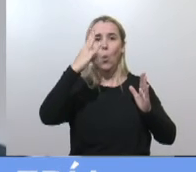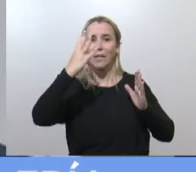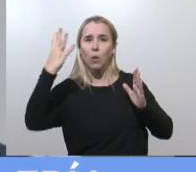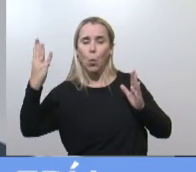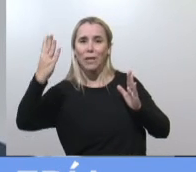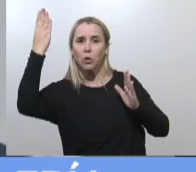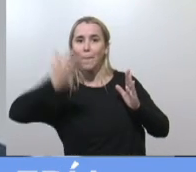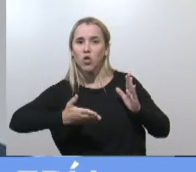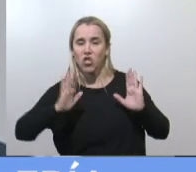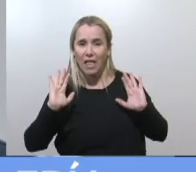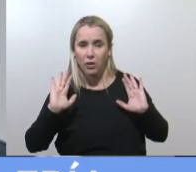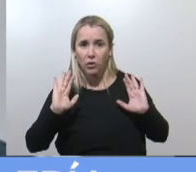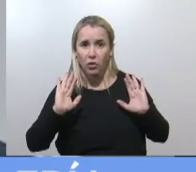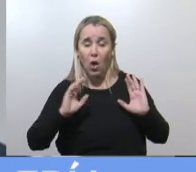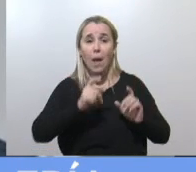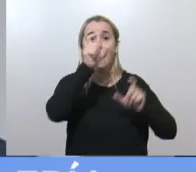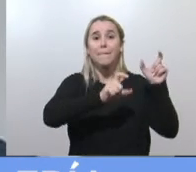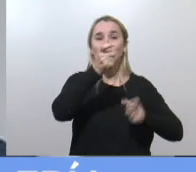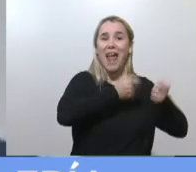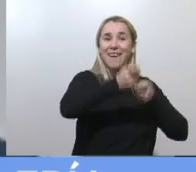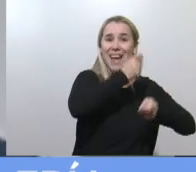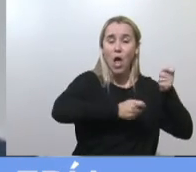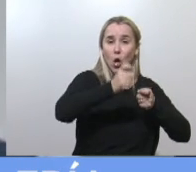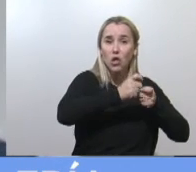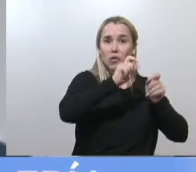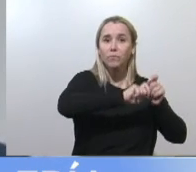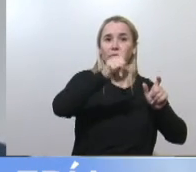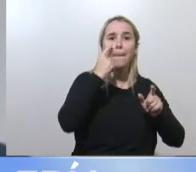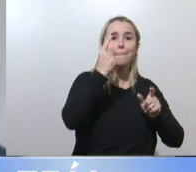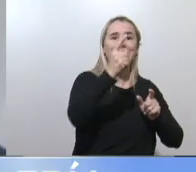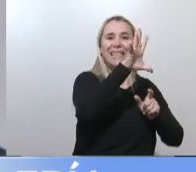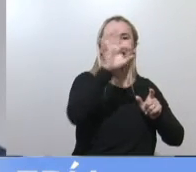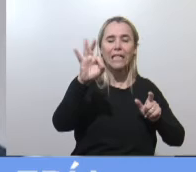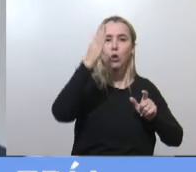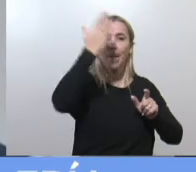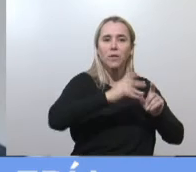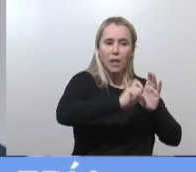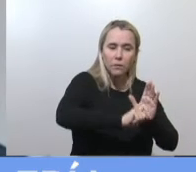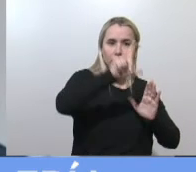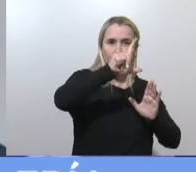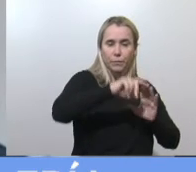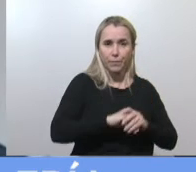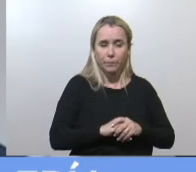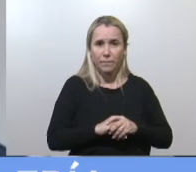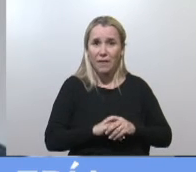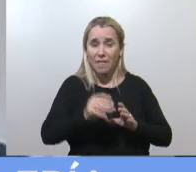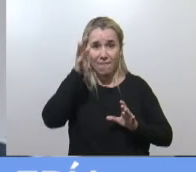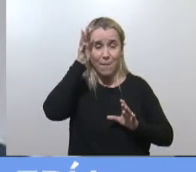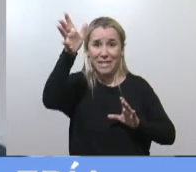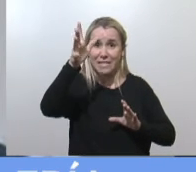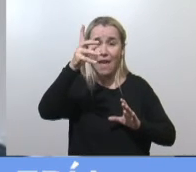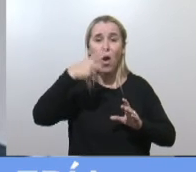1,044%. Y a los usuarios comerciales un acumulado del 1.500%, muy superiores a la